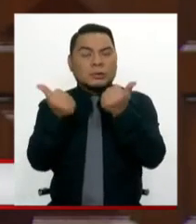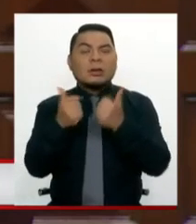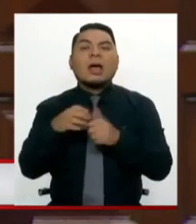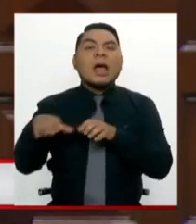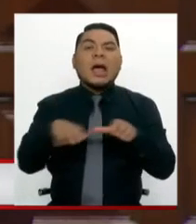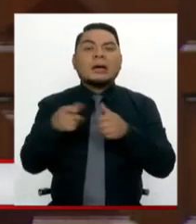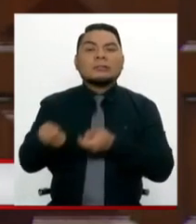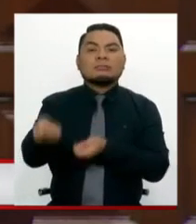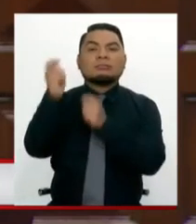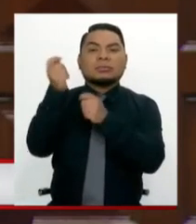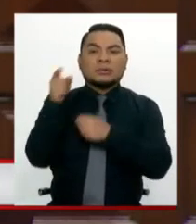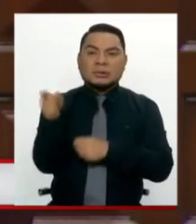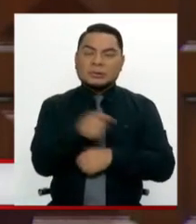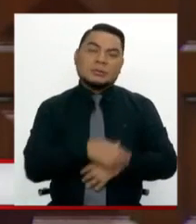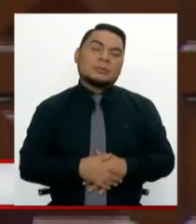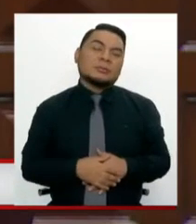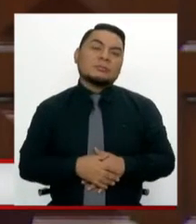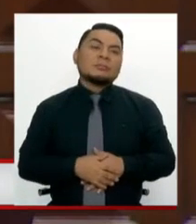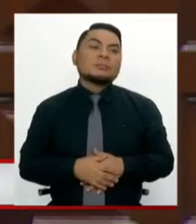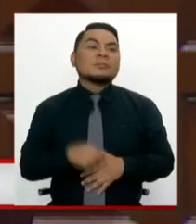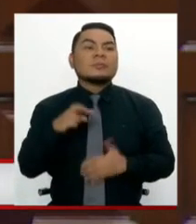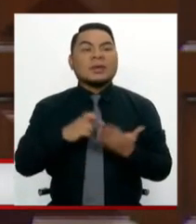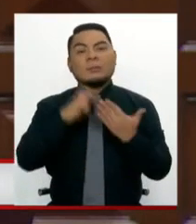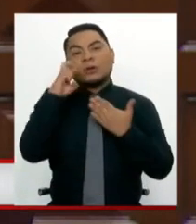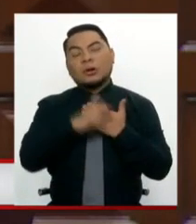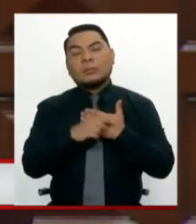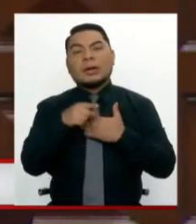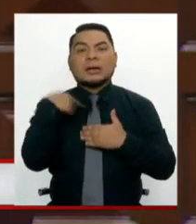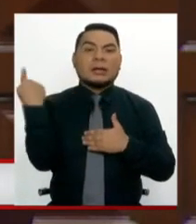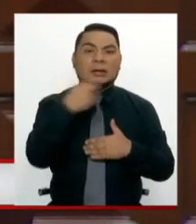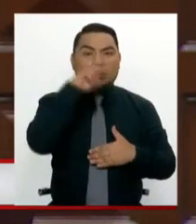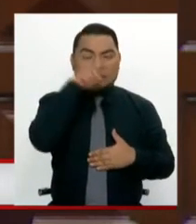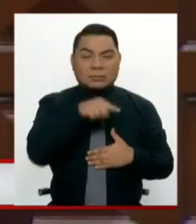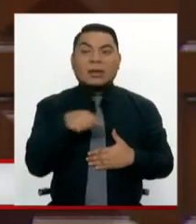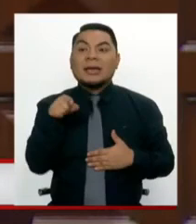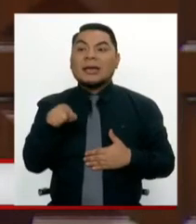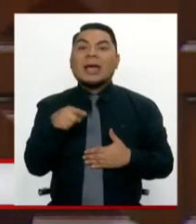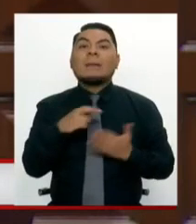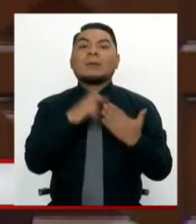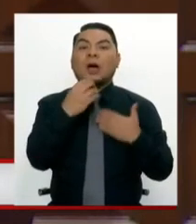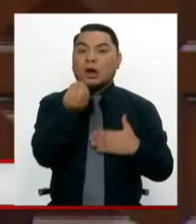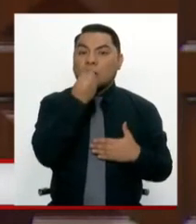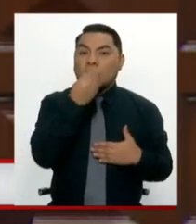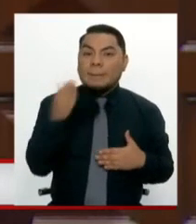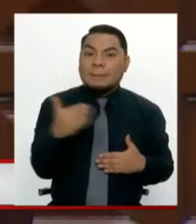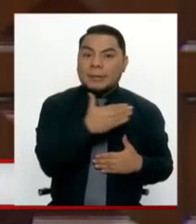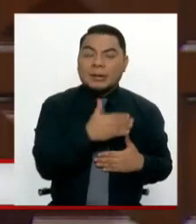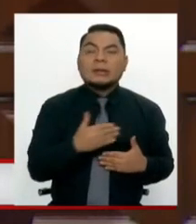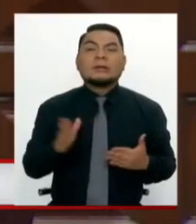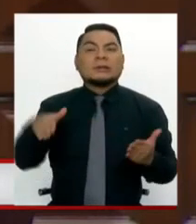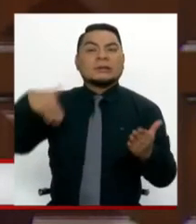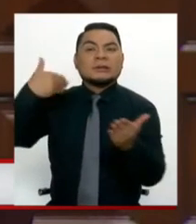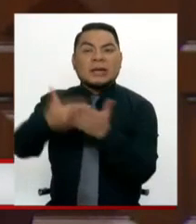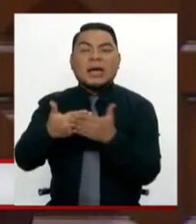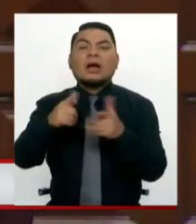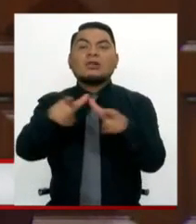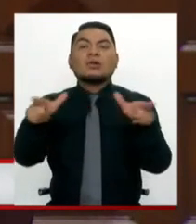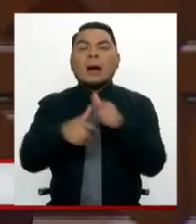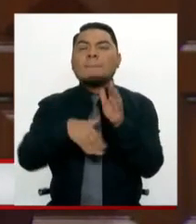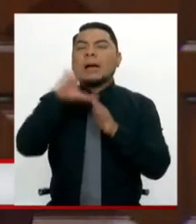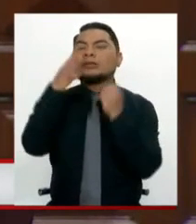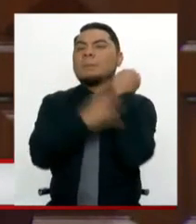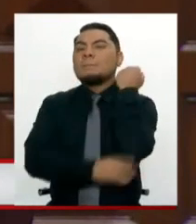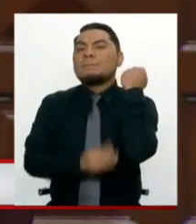la actividad pesquera. El Programa Nacional A Comer Pescado lleva a las zonas más pobres y vulnerables del